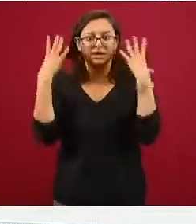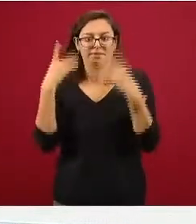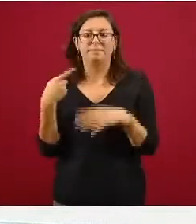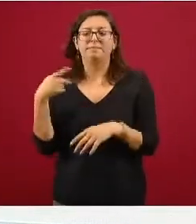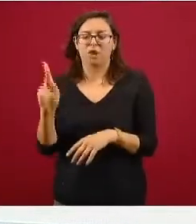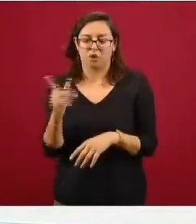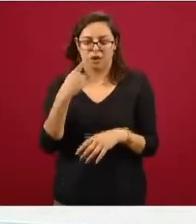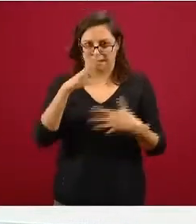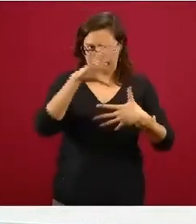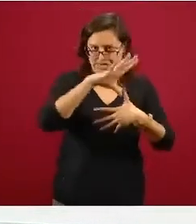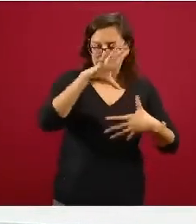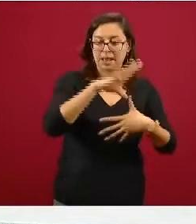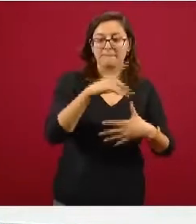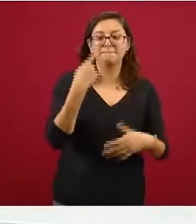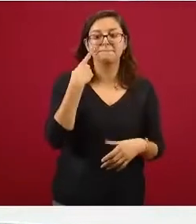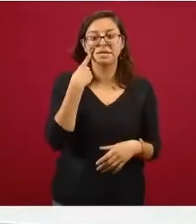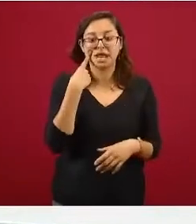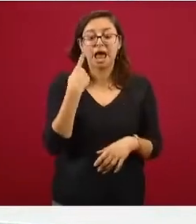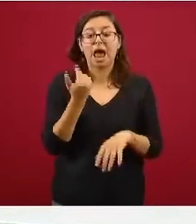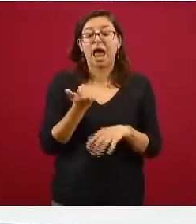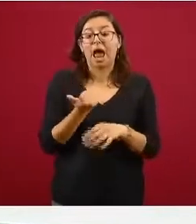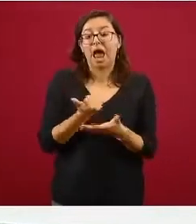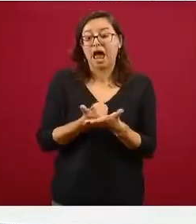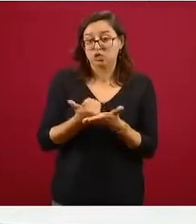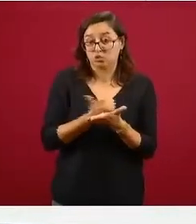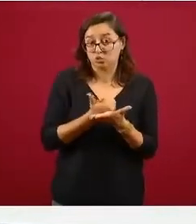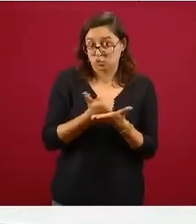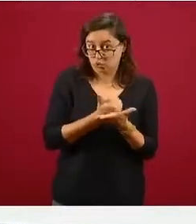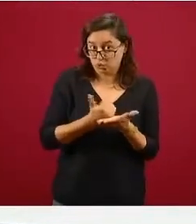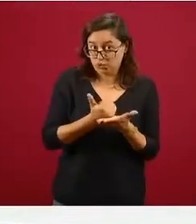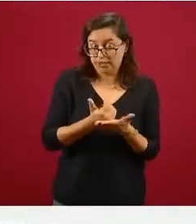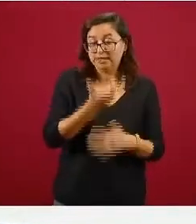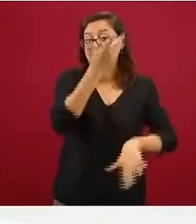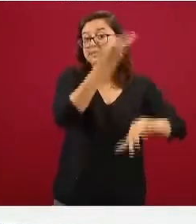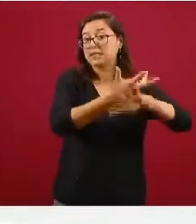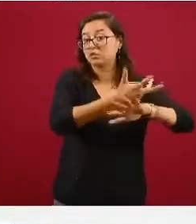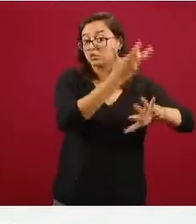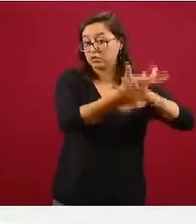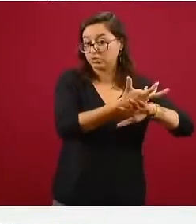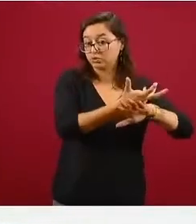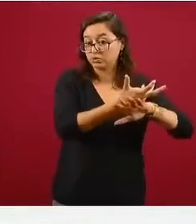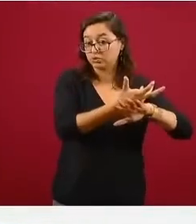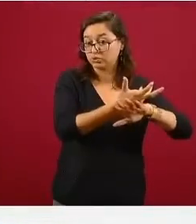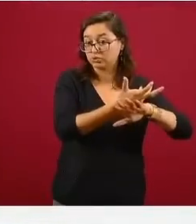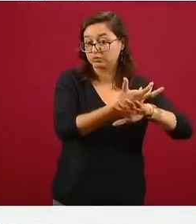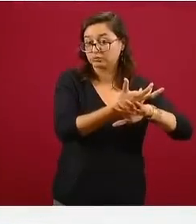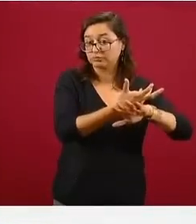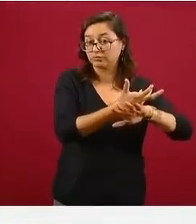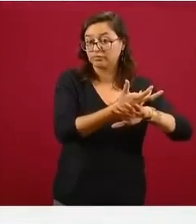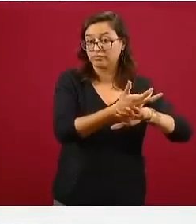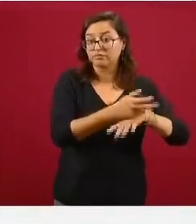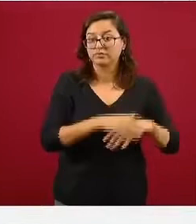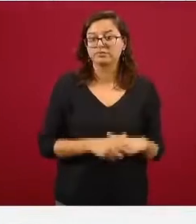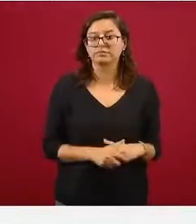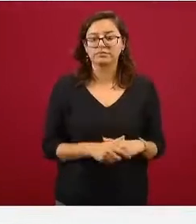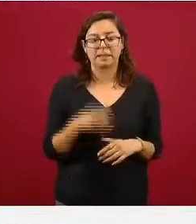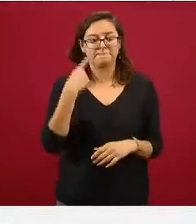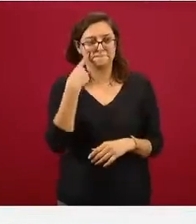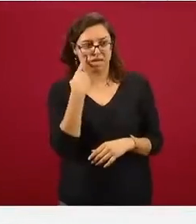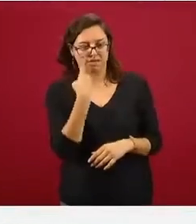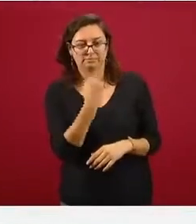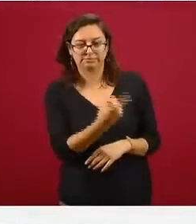ustedes esta línea azul es Estados Unidos. Enfoquen su atención solamente en esta